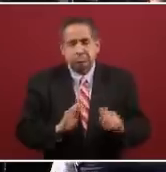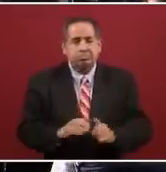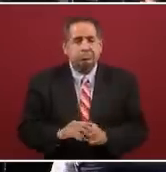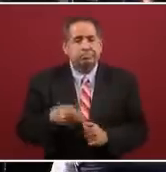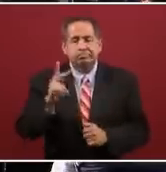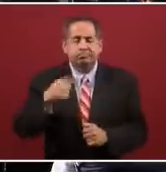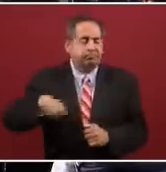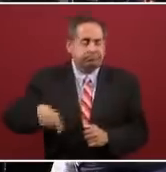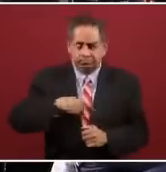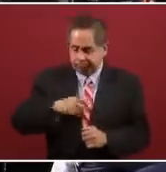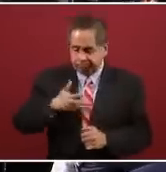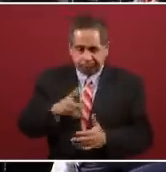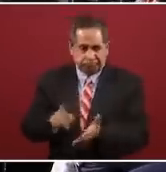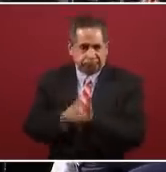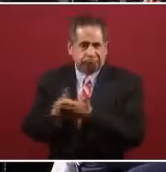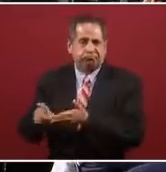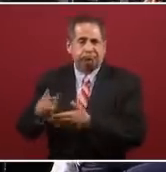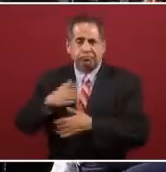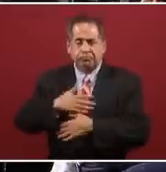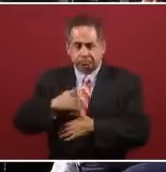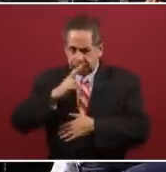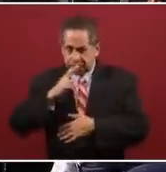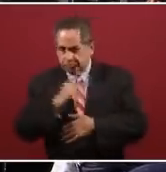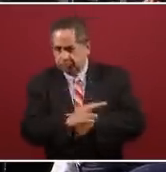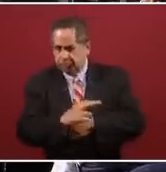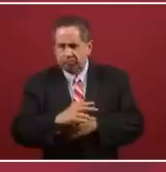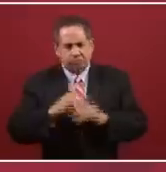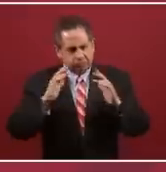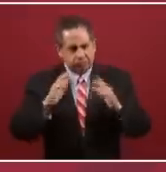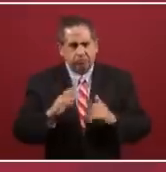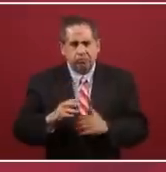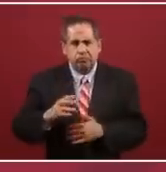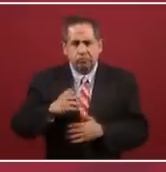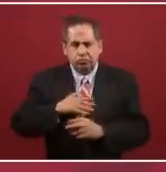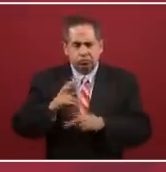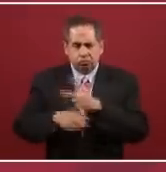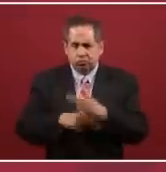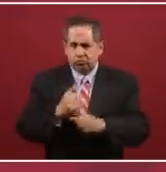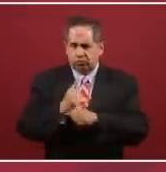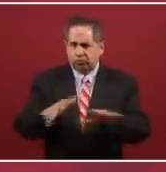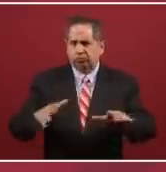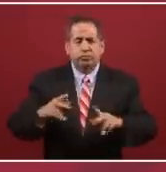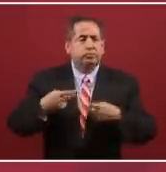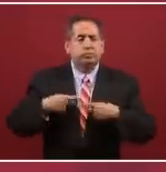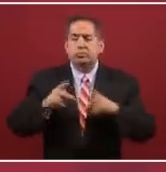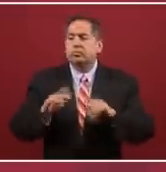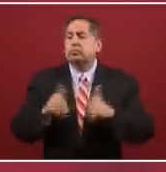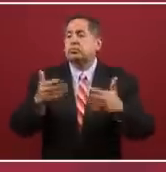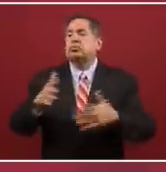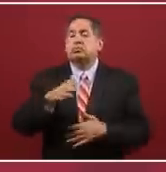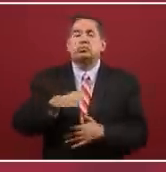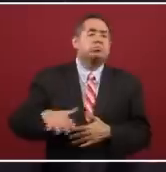pero nosotros también tenemos el derecho de réplica, y yo tengo que informarle a la población,